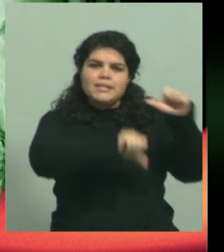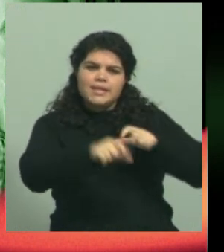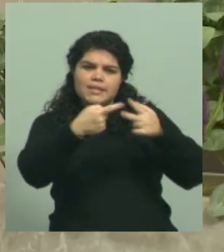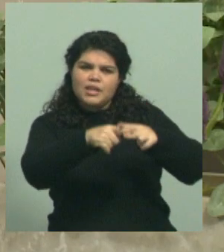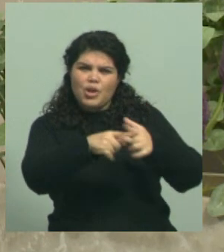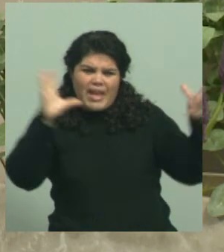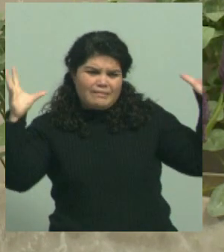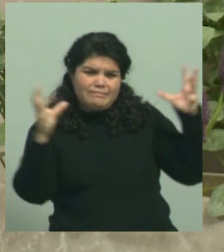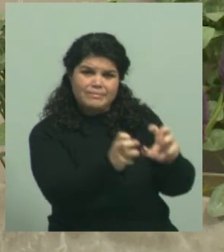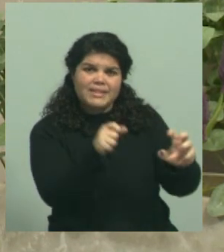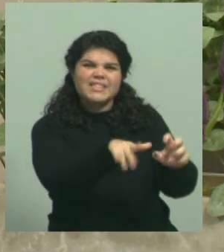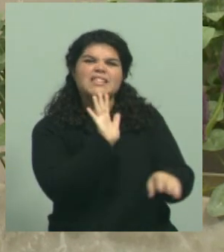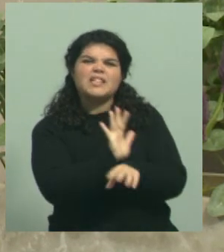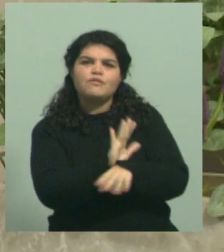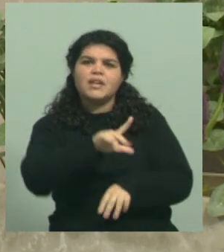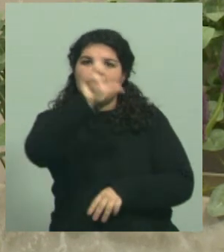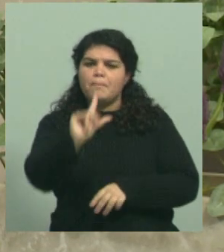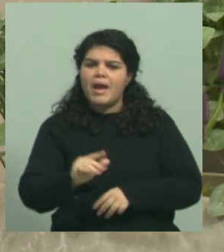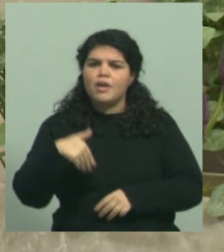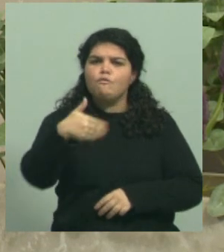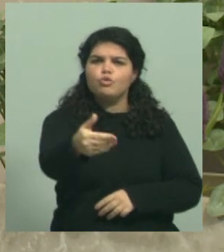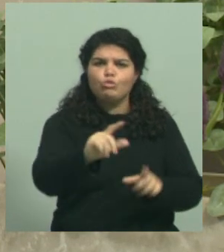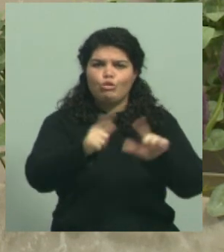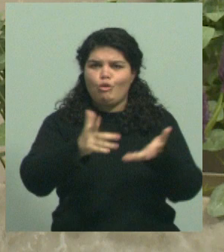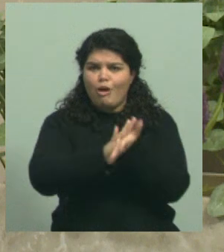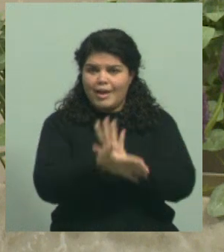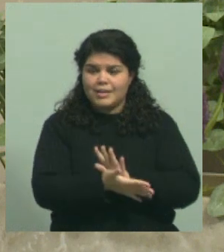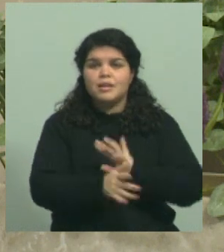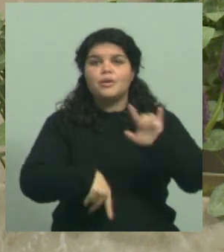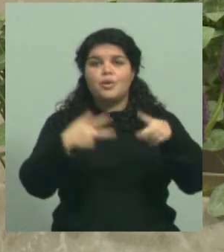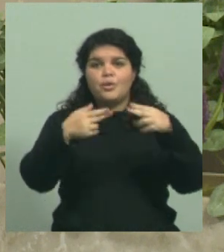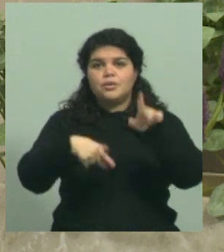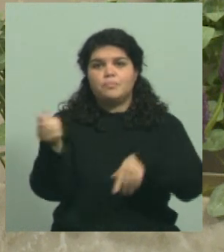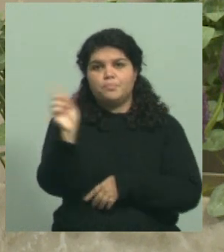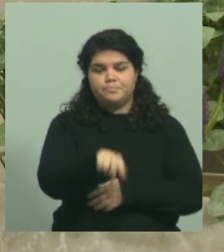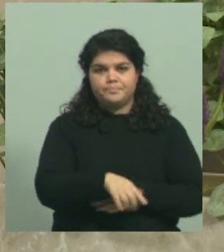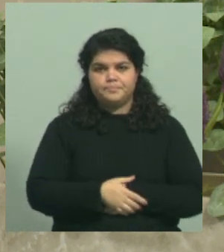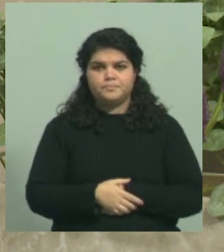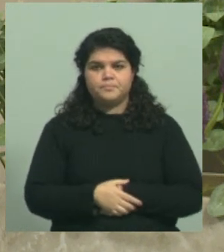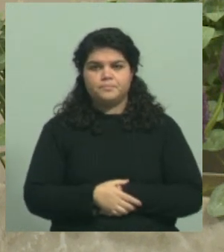dejar al país sin futuro. Nos vamos a la pausa, enseguida regresamos.